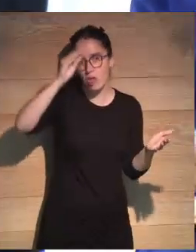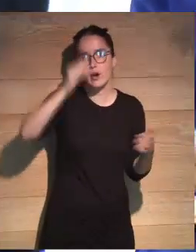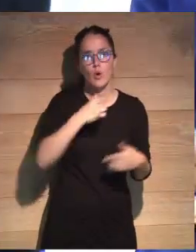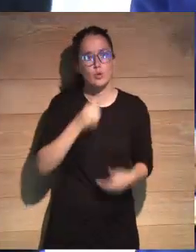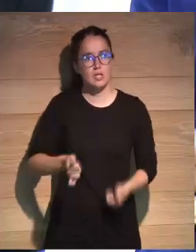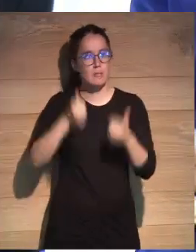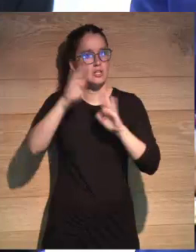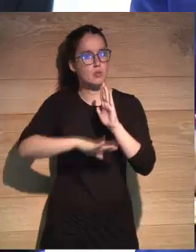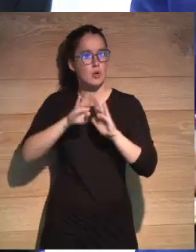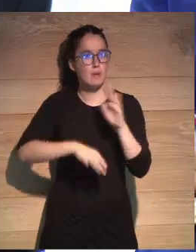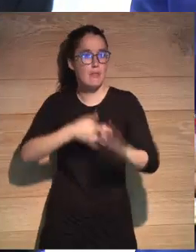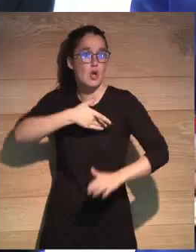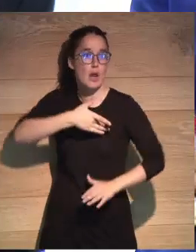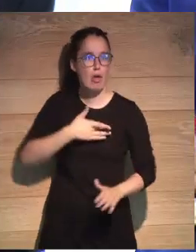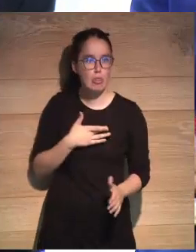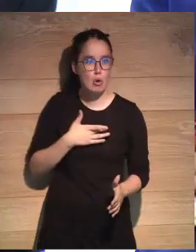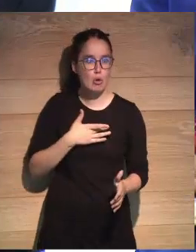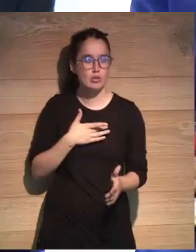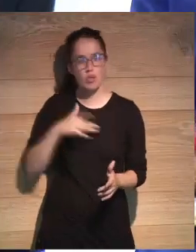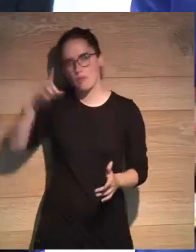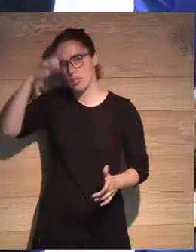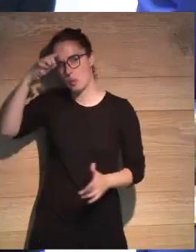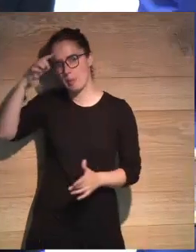más los programas del corazón que los